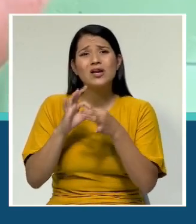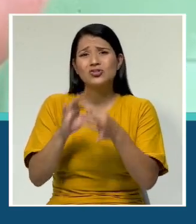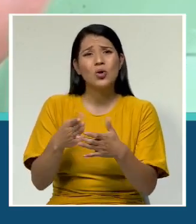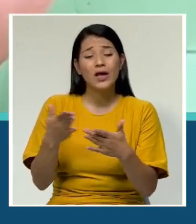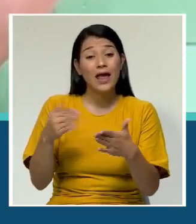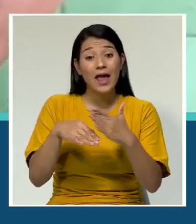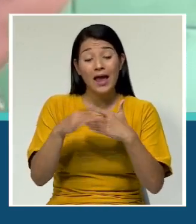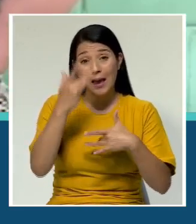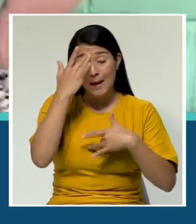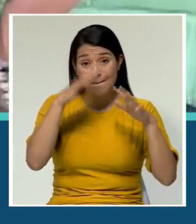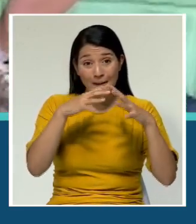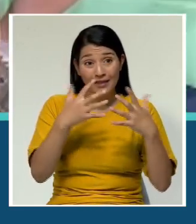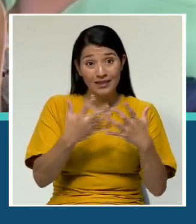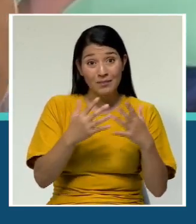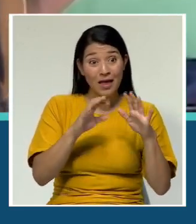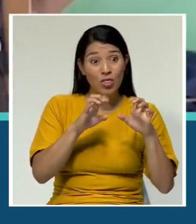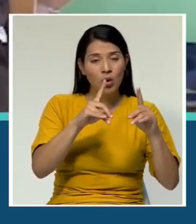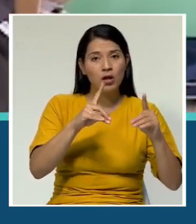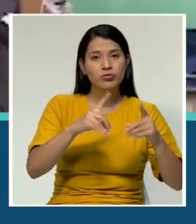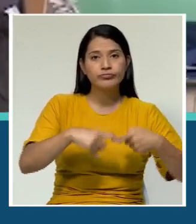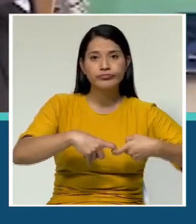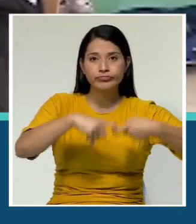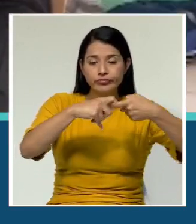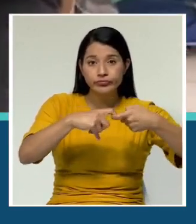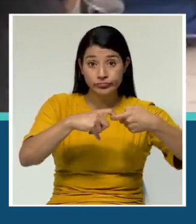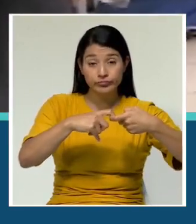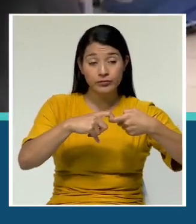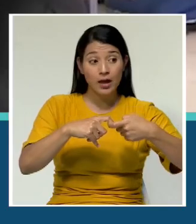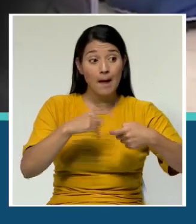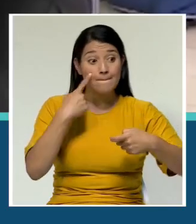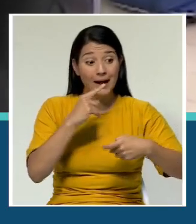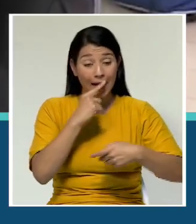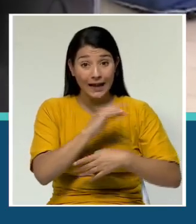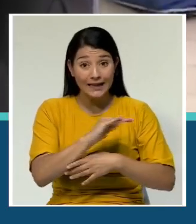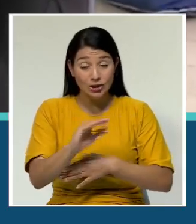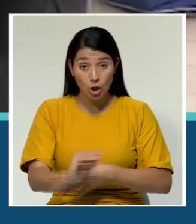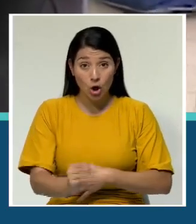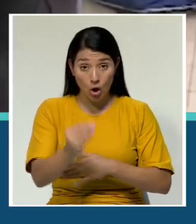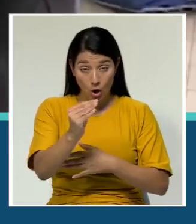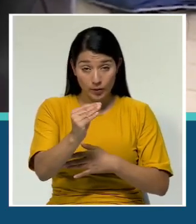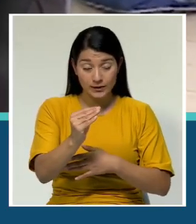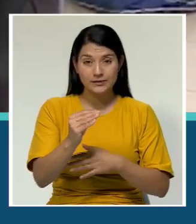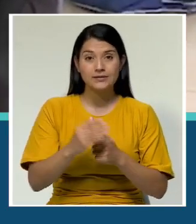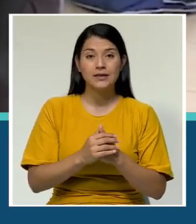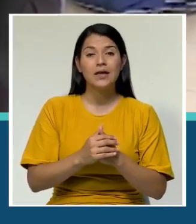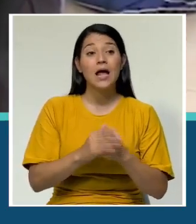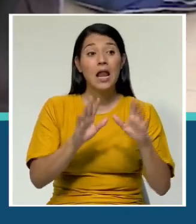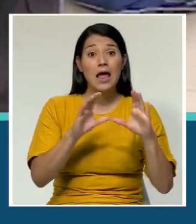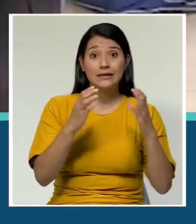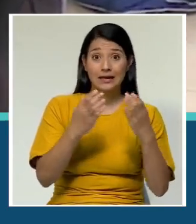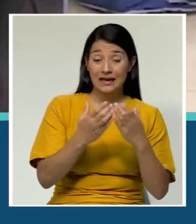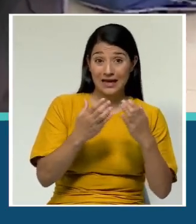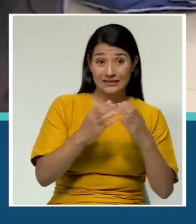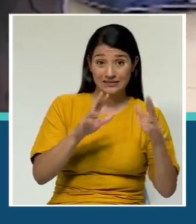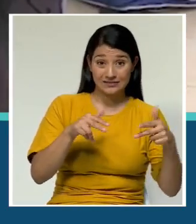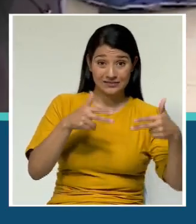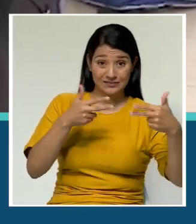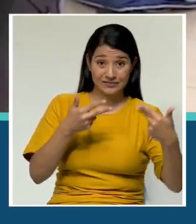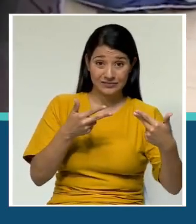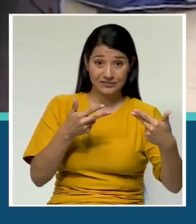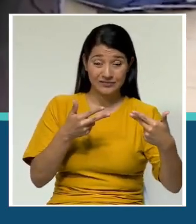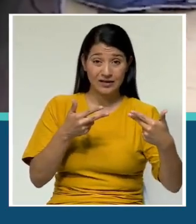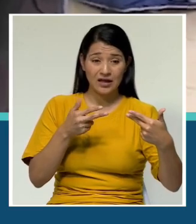pasado domingo ocuparon sus curules hablan una y otra vez del apagón educativo y de la brecha digital. Durante la pandemia, la educación